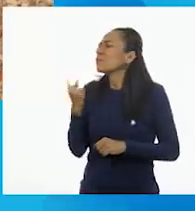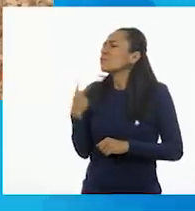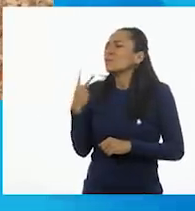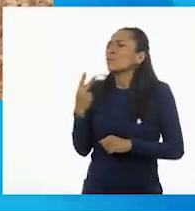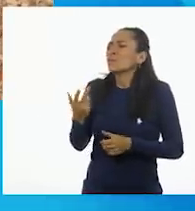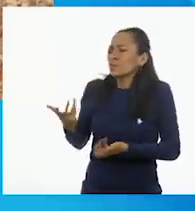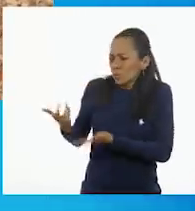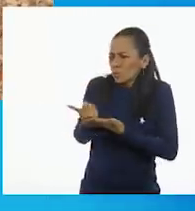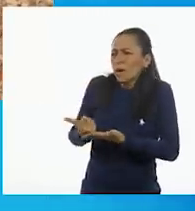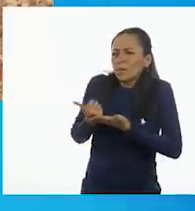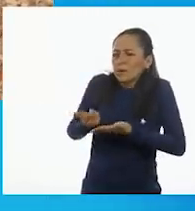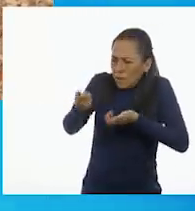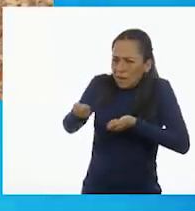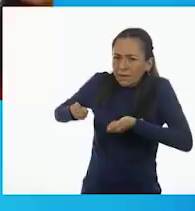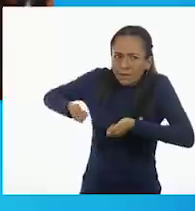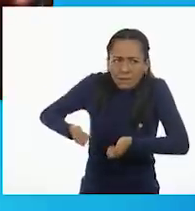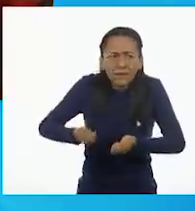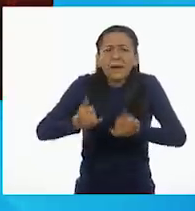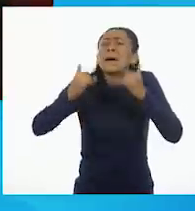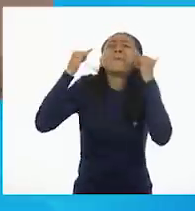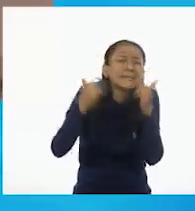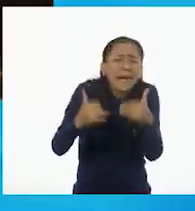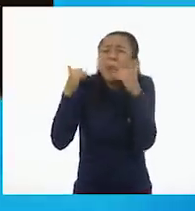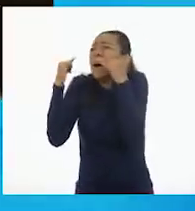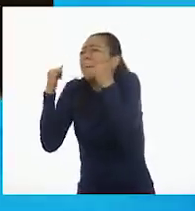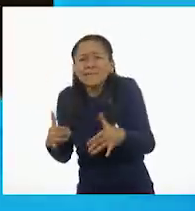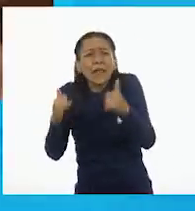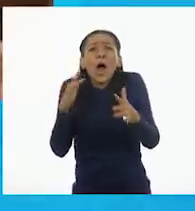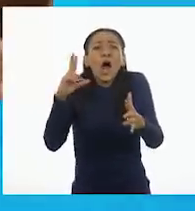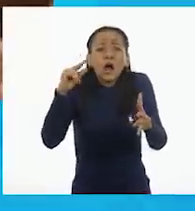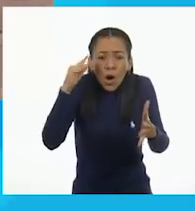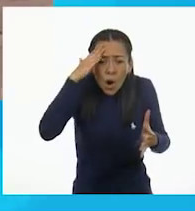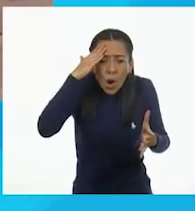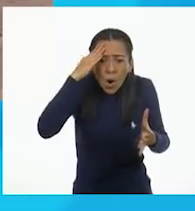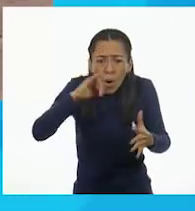1, 2, 3. Ay, está muy pesada. ¡Se nos cayó de la boca! ¡Feliz!